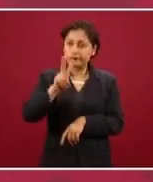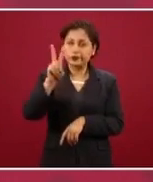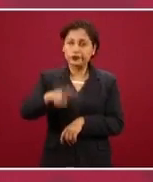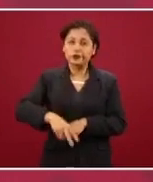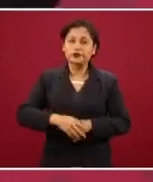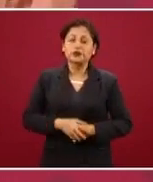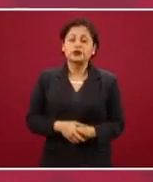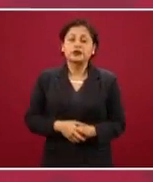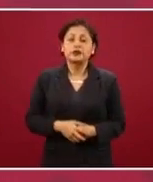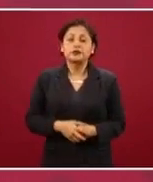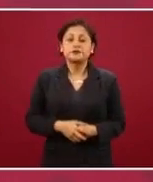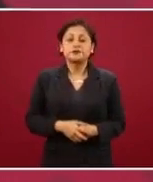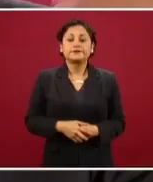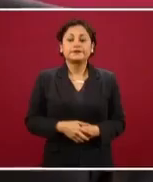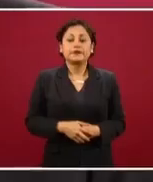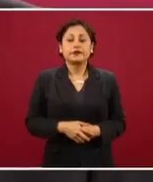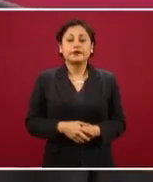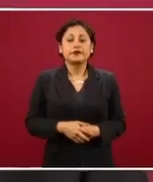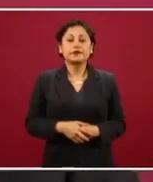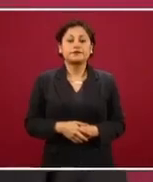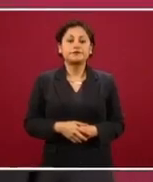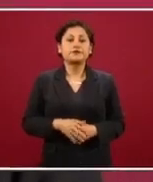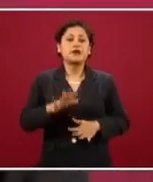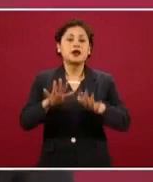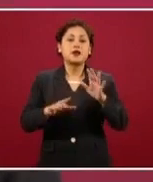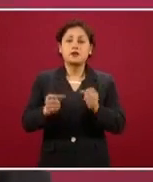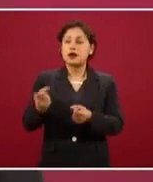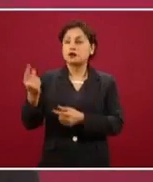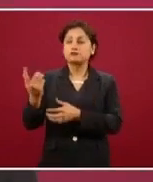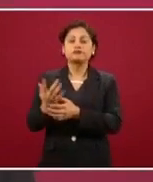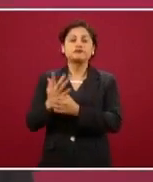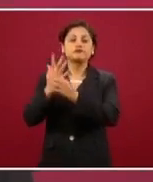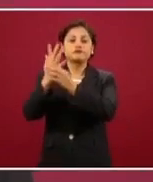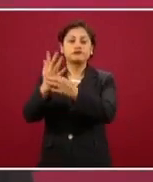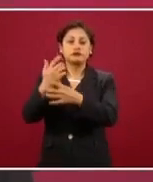Se dice a veces, ni perdón ni olvido.